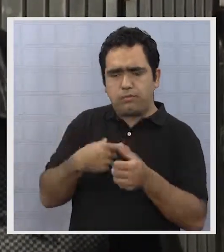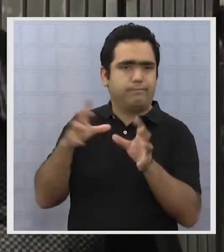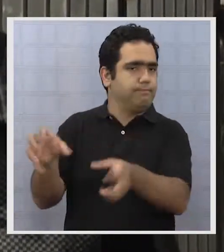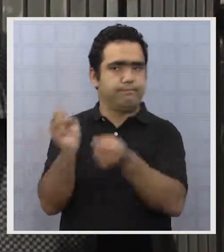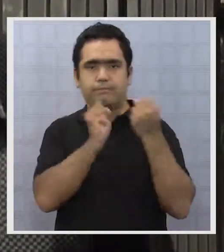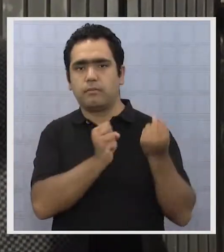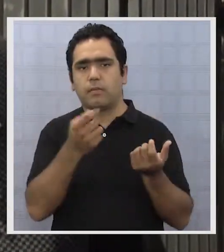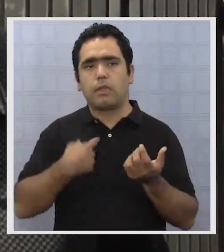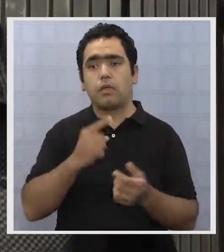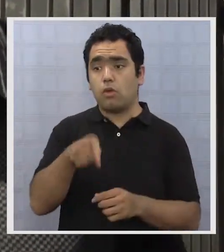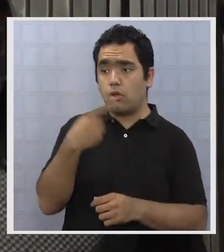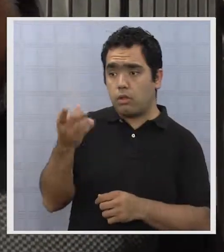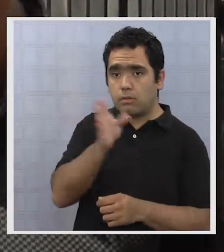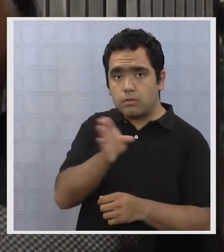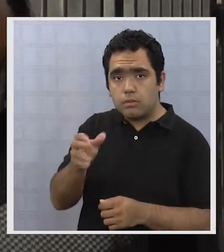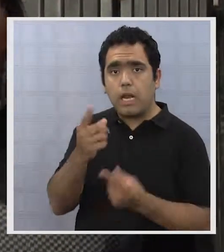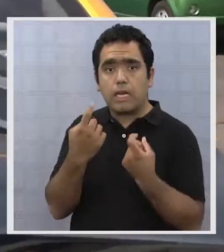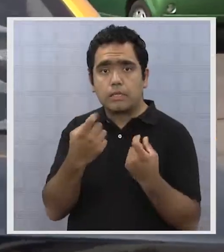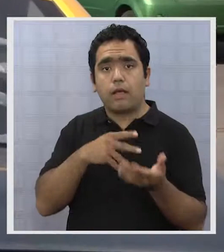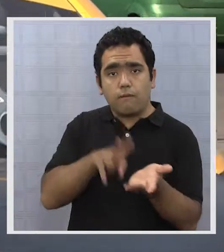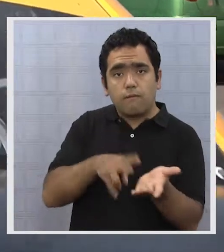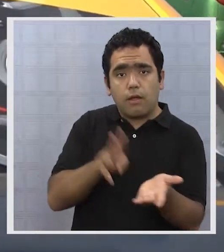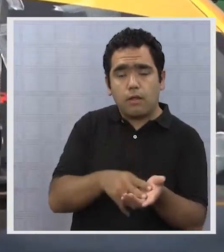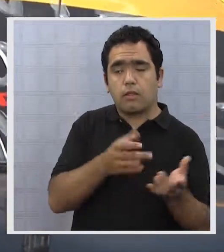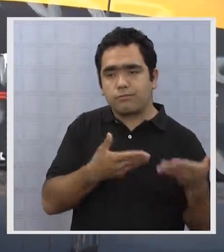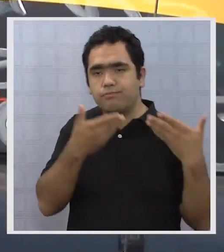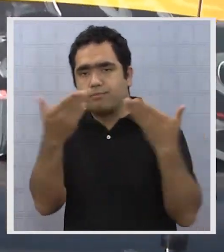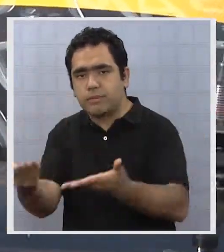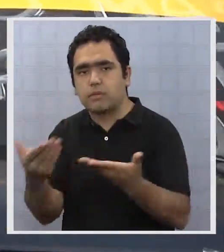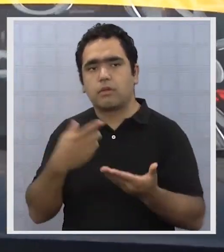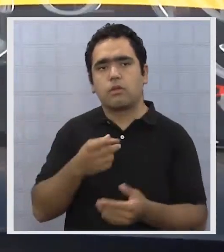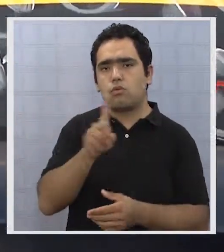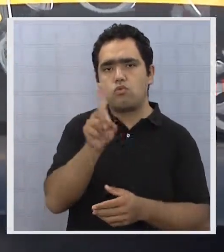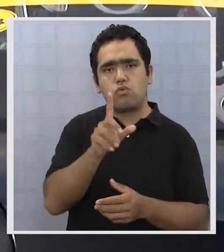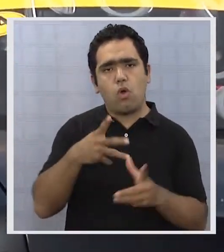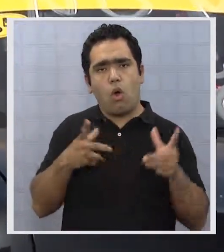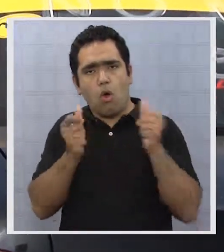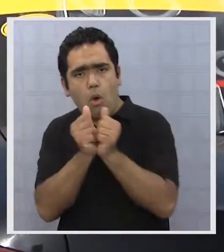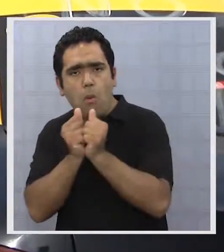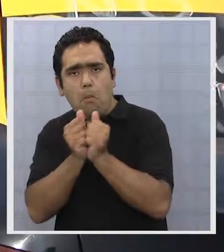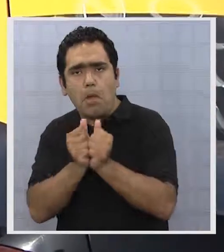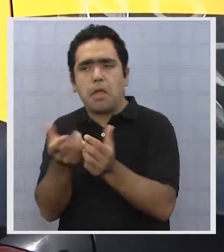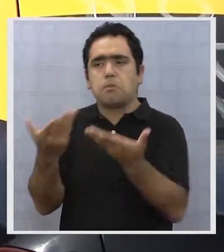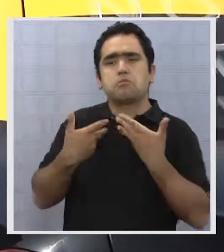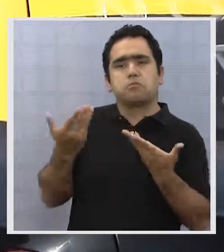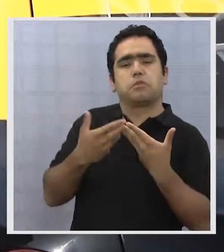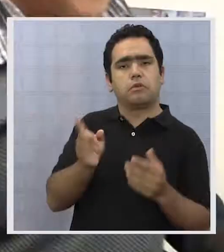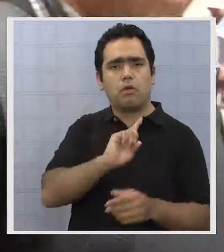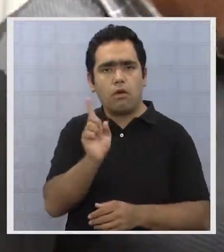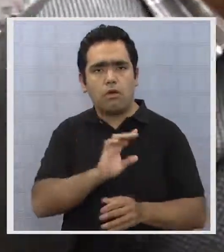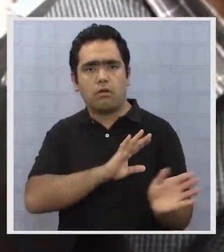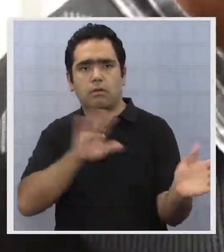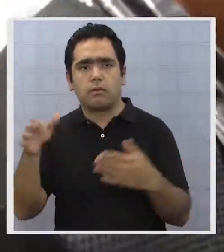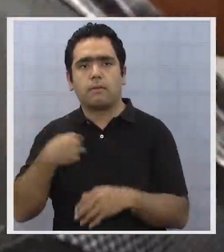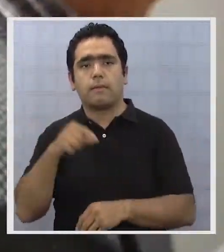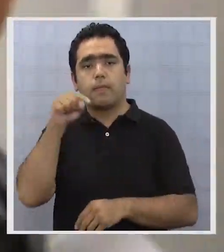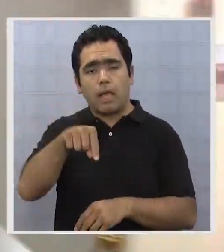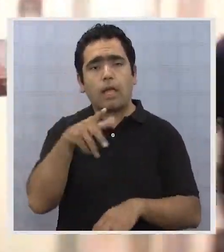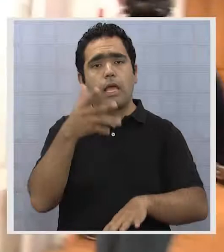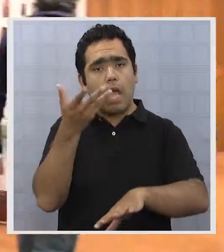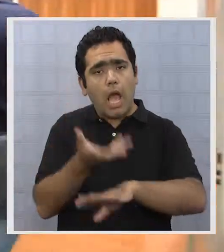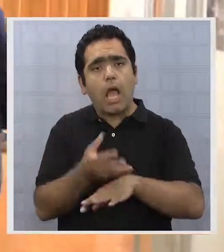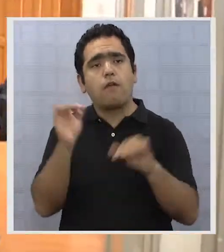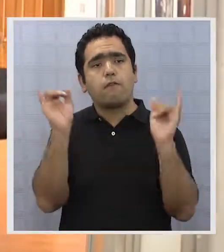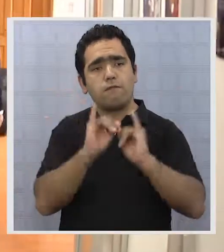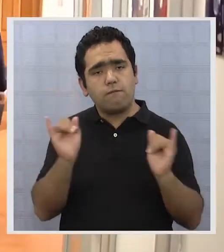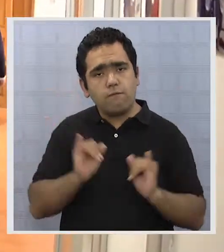persona que realmente sea favorecido por puntaje. No a lo compadre. Como lo he repetido en variadas oportunidades, aquí